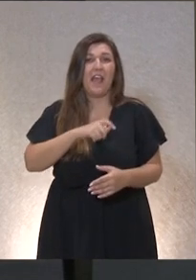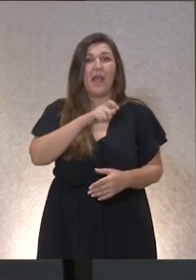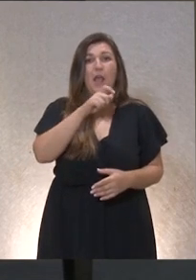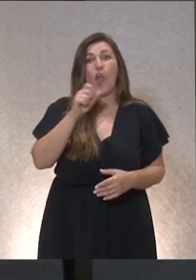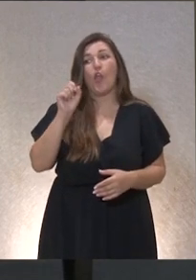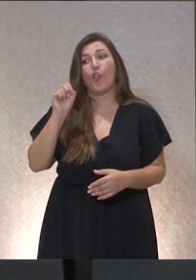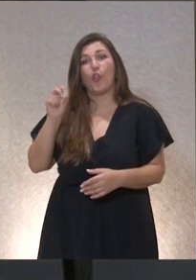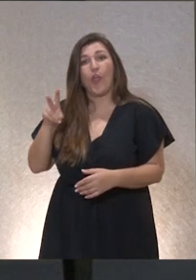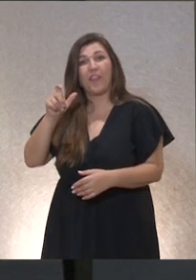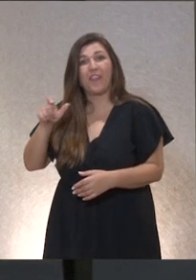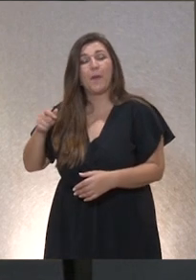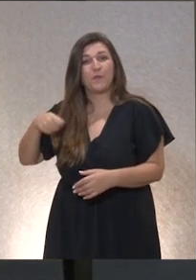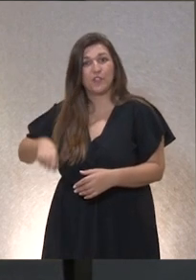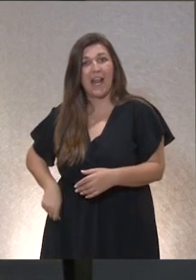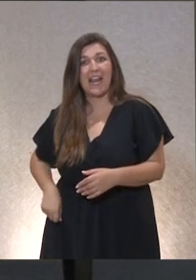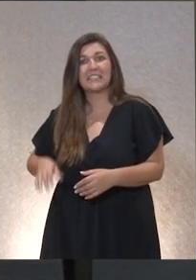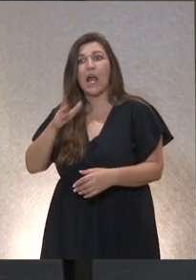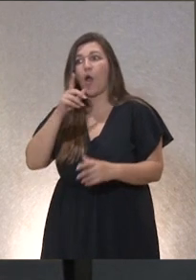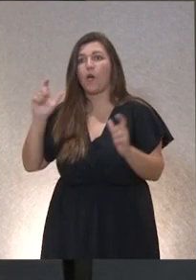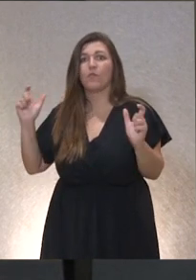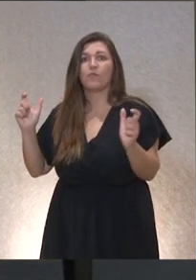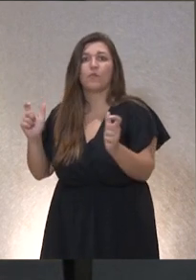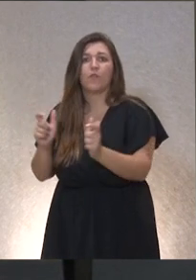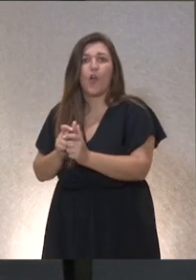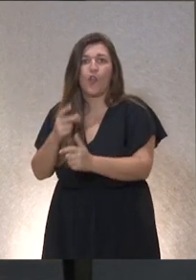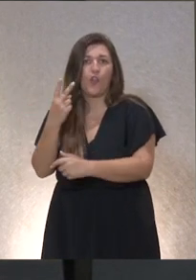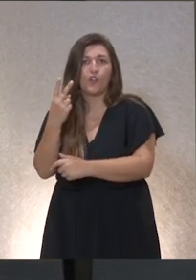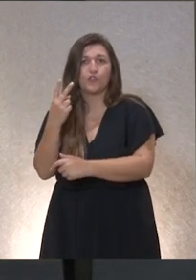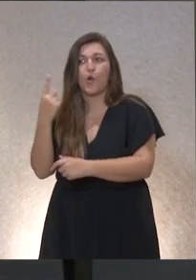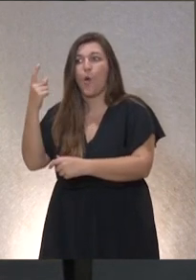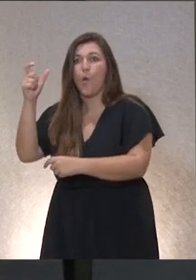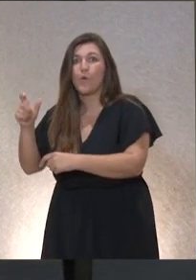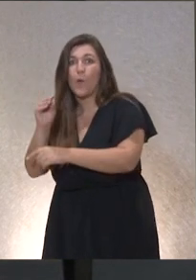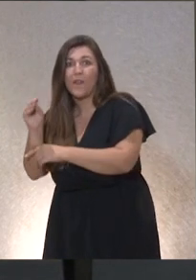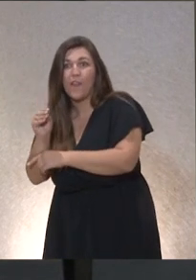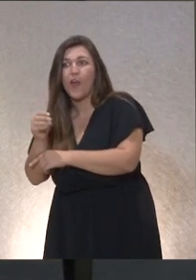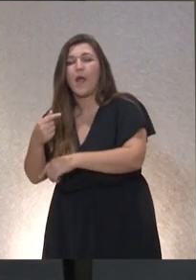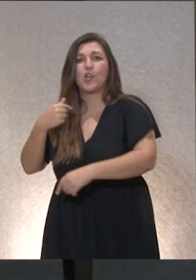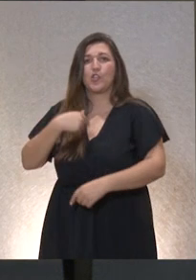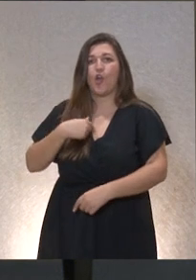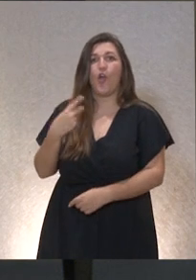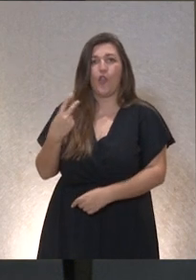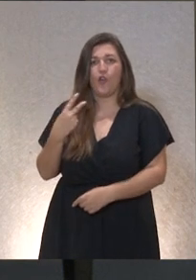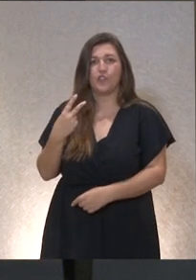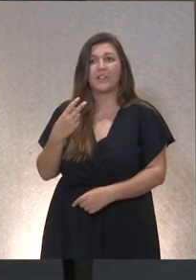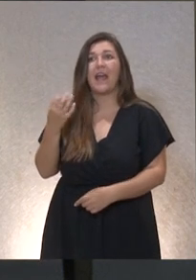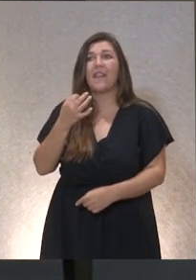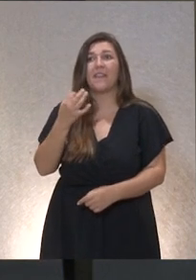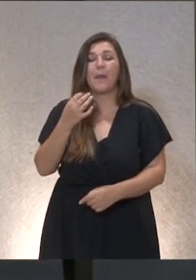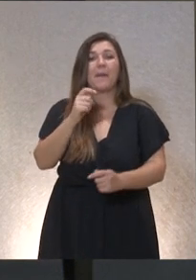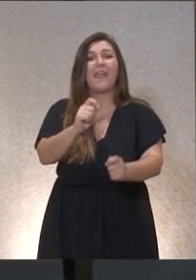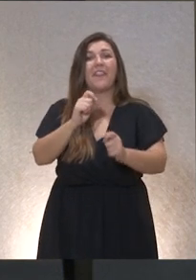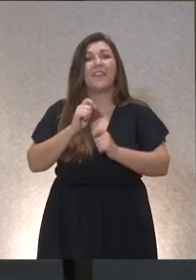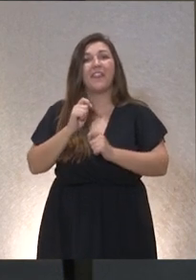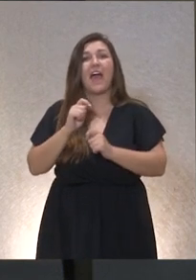profesionales que había solamente había dos er una cuidadora y yo misma entonces tuvimos que recibir refuerzos del servicio de